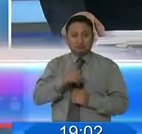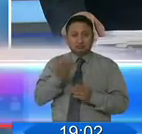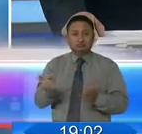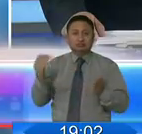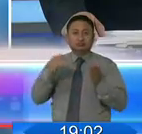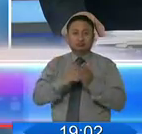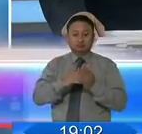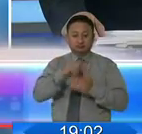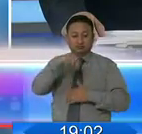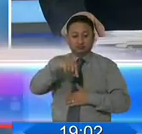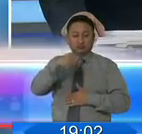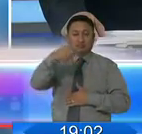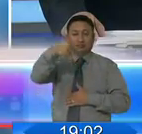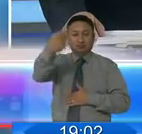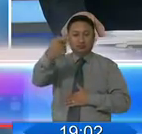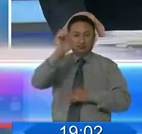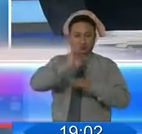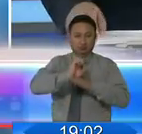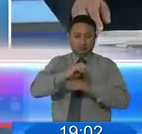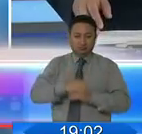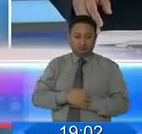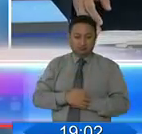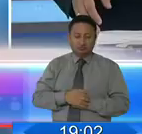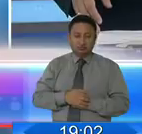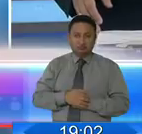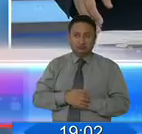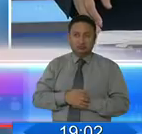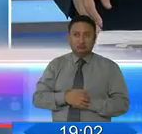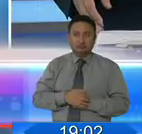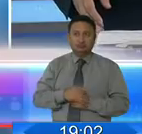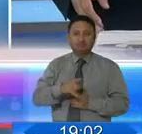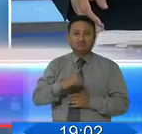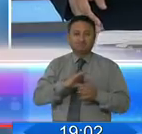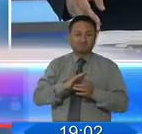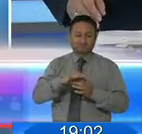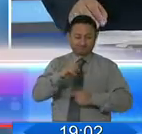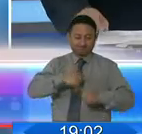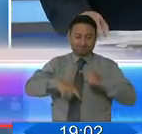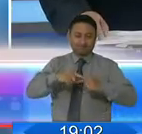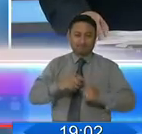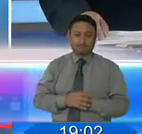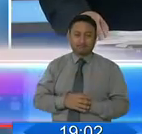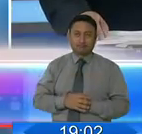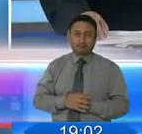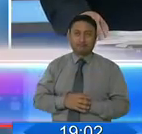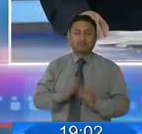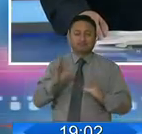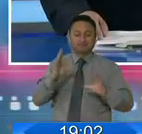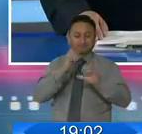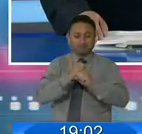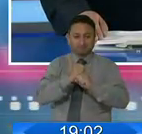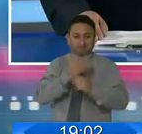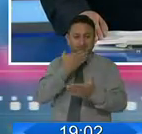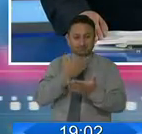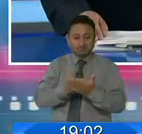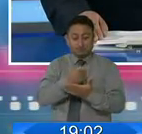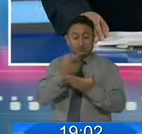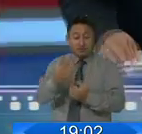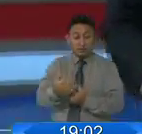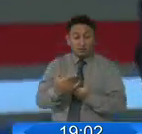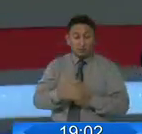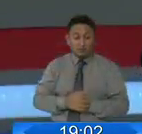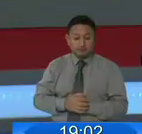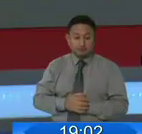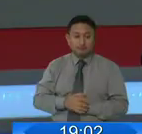de estar aquí en el país y esto es lo que podemos comunicar realizamos contigo javier buenas noches gracias javier muy amable por tu informe